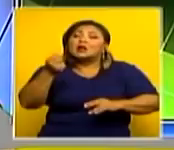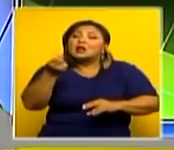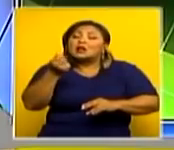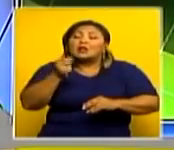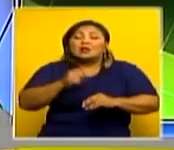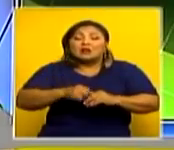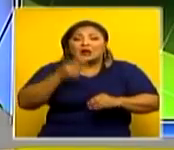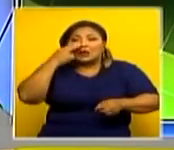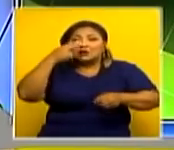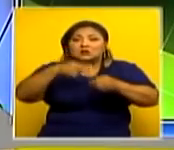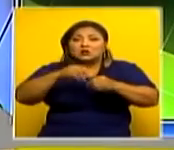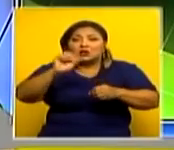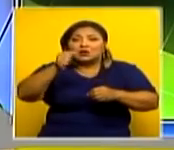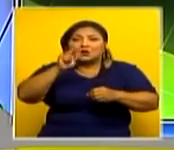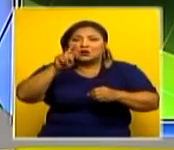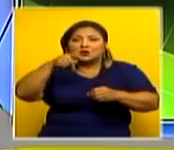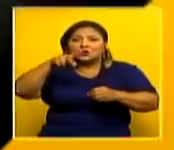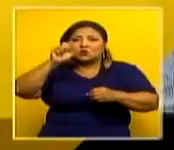gasolina super.